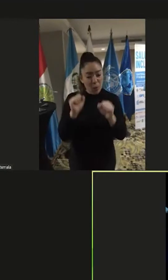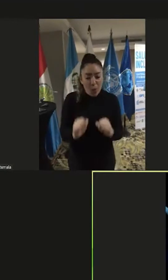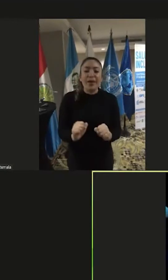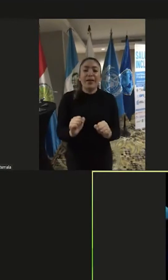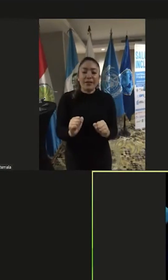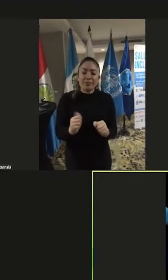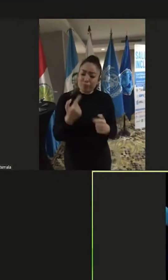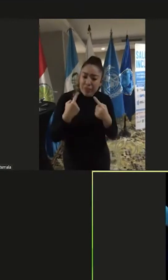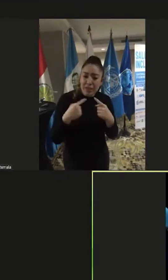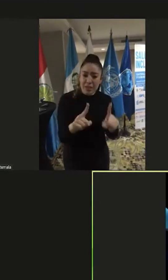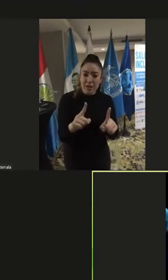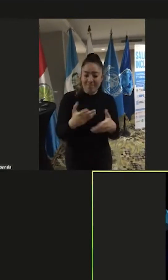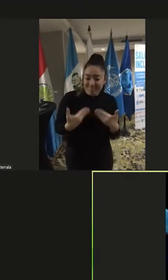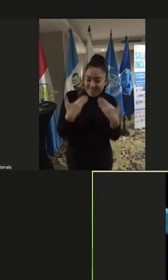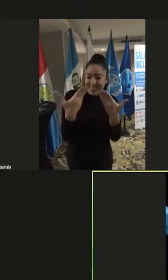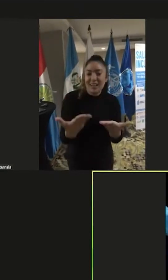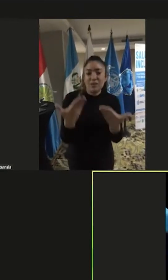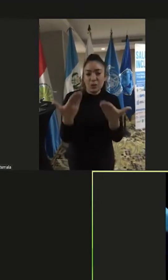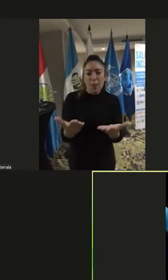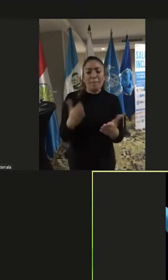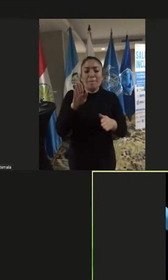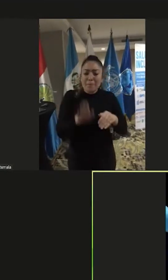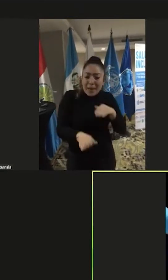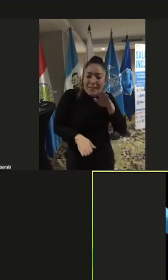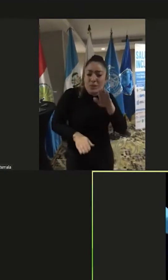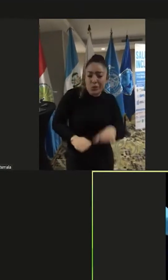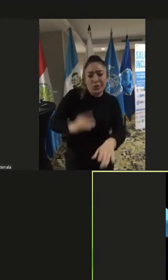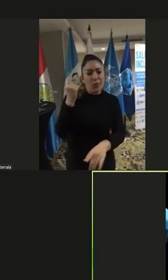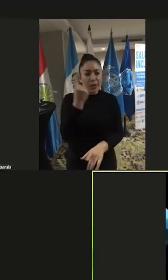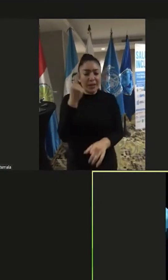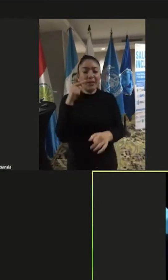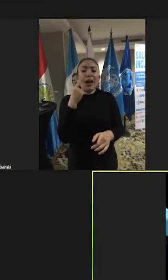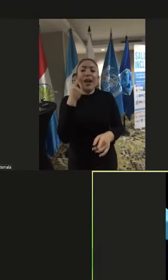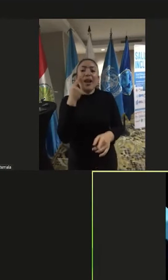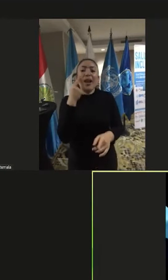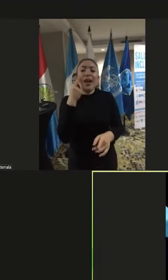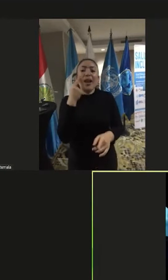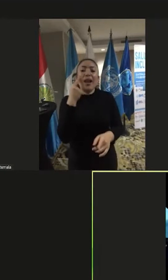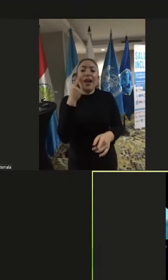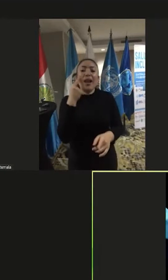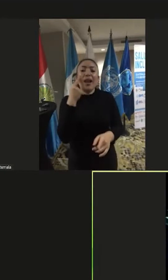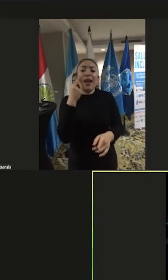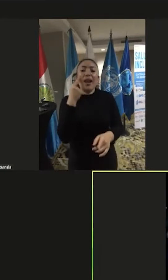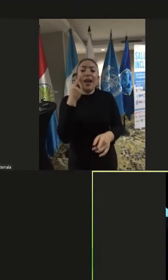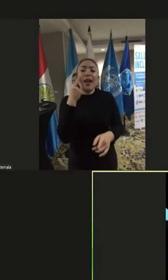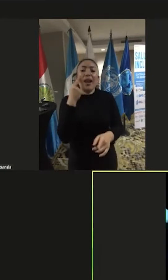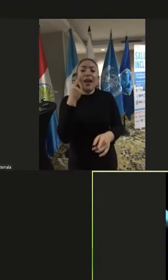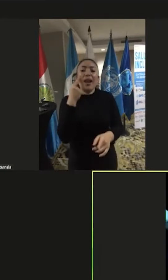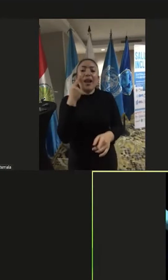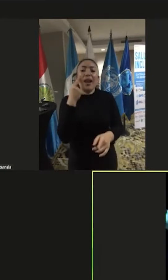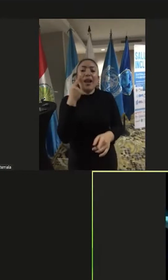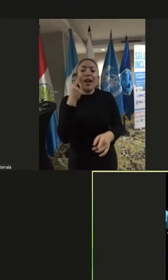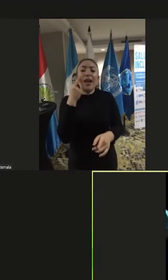ir dando pasos sustanciales en la búsqueda de la inclusión de las personas con discapacidad.